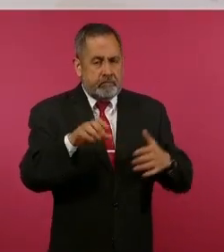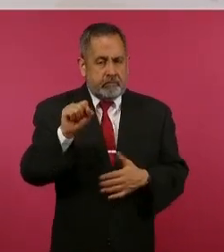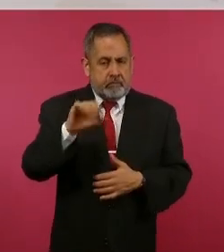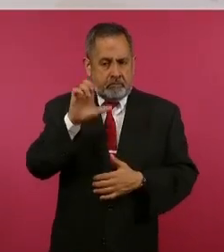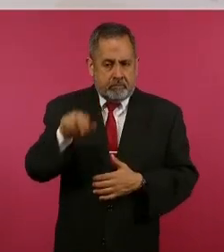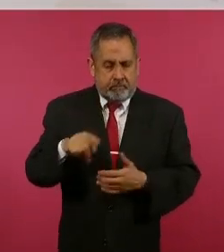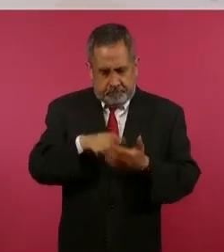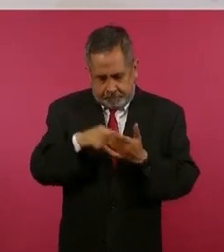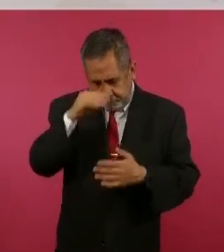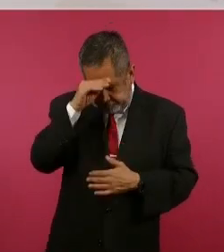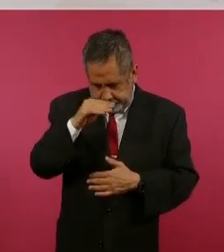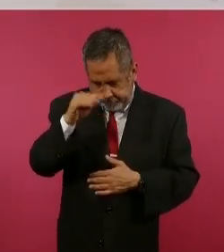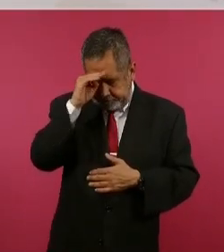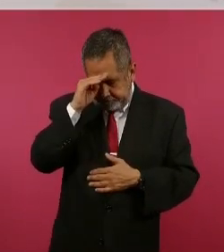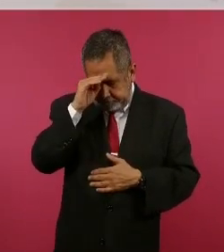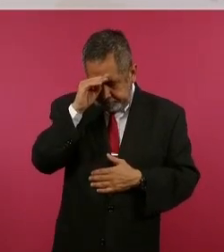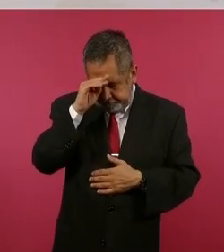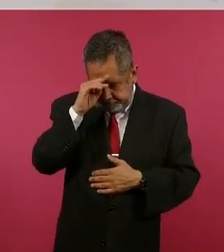recapacite,